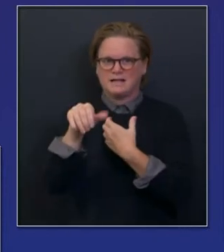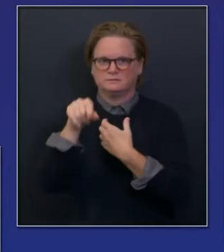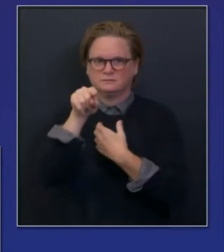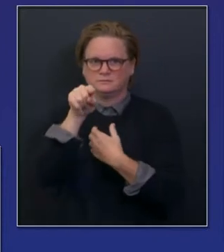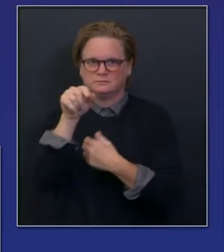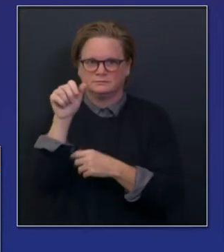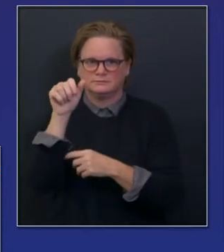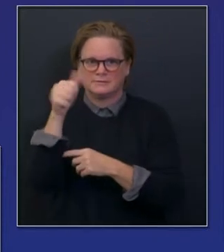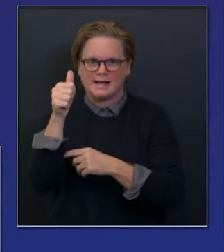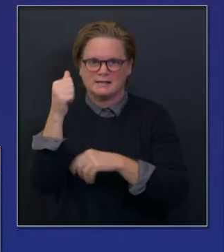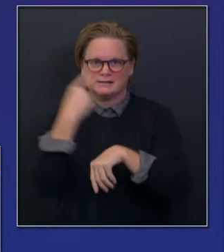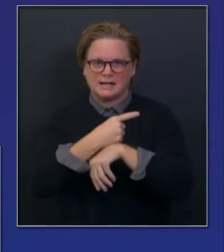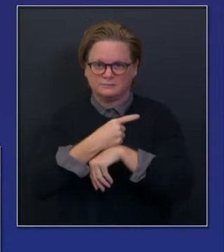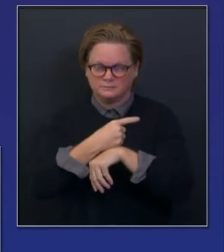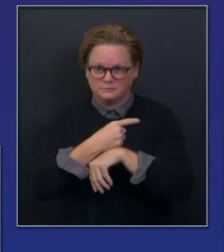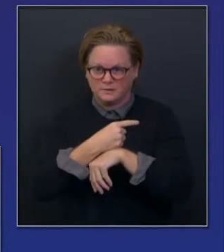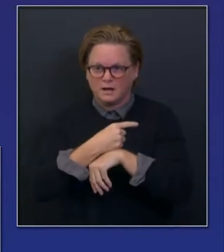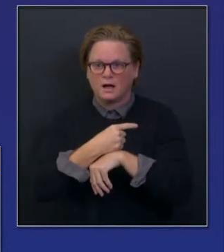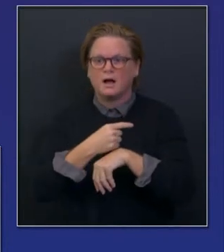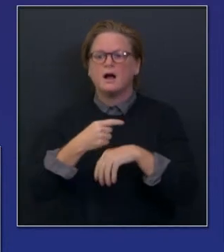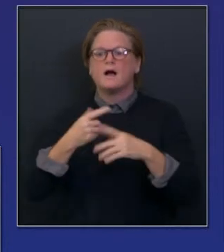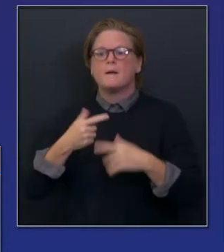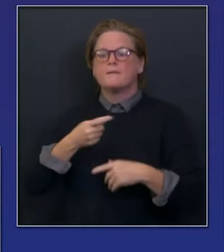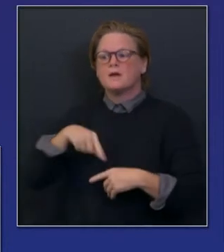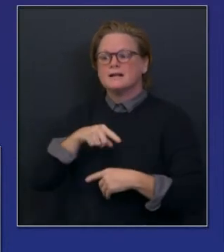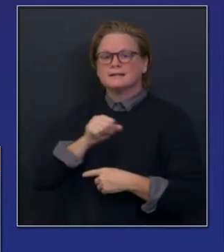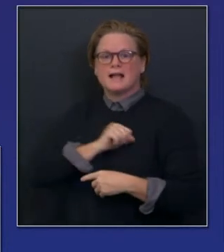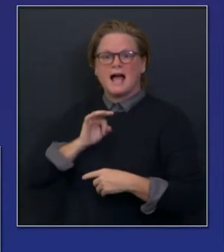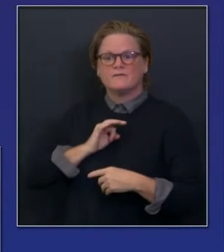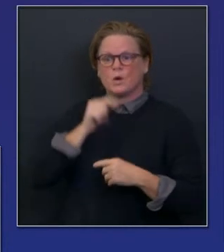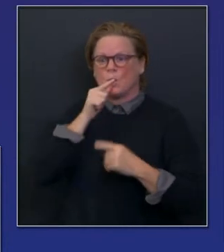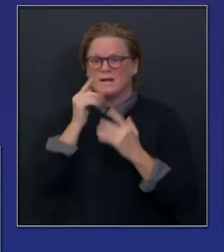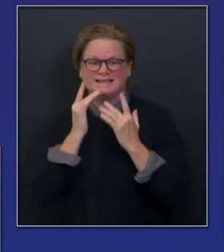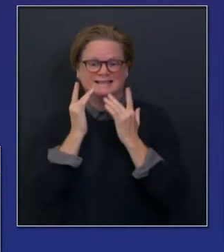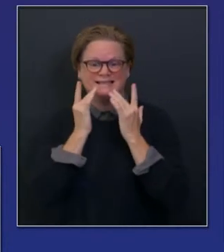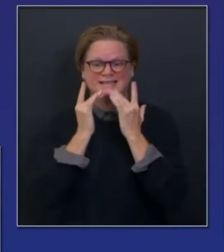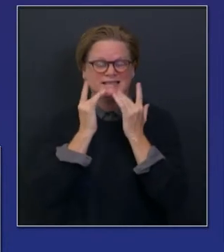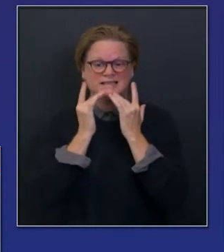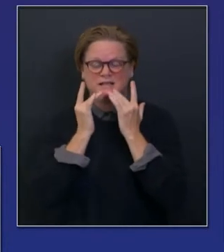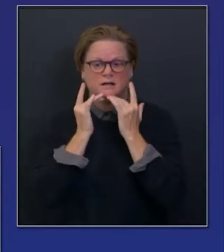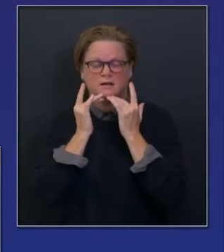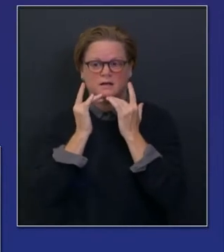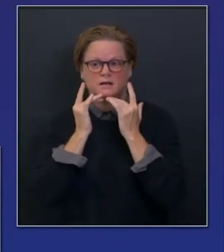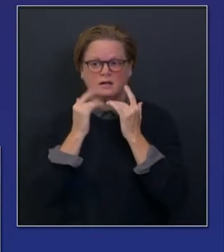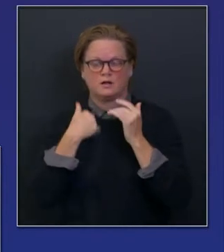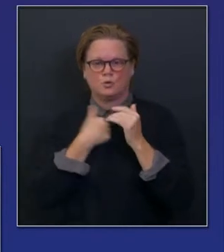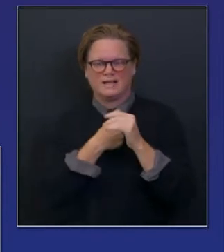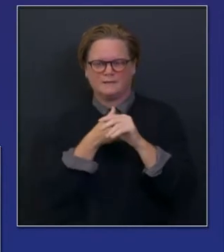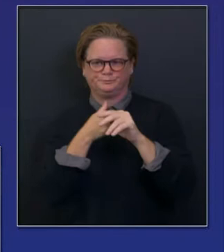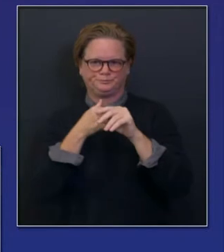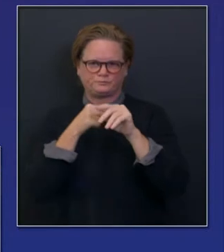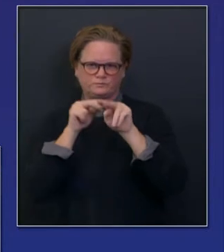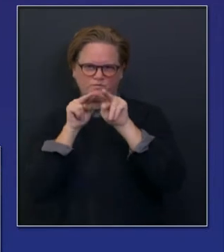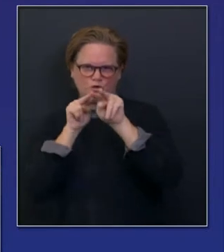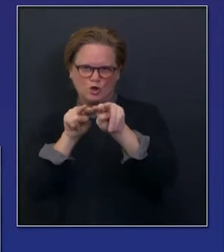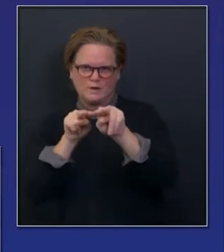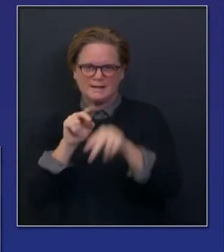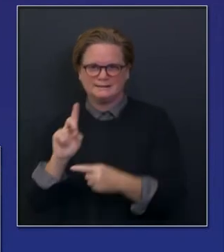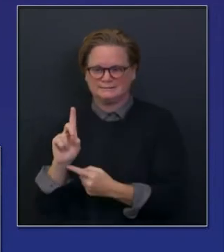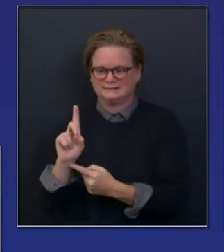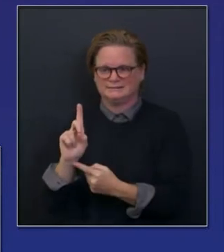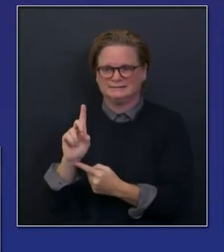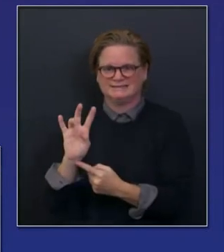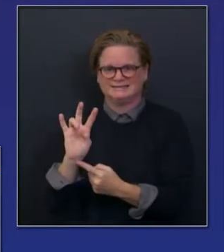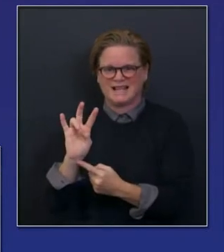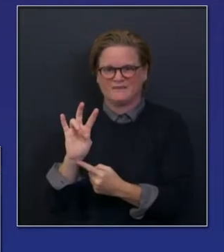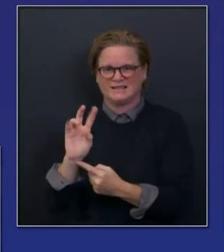es importante para conectar al personal de hospitales. Durante la falta de personal hemos considerado un periodo de